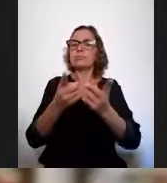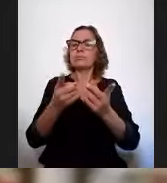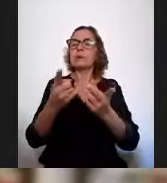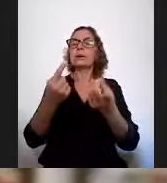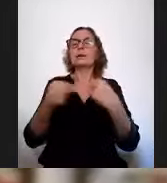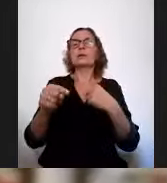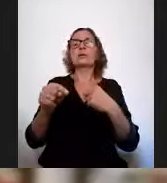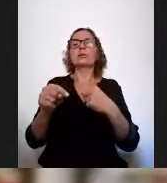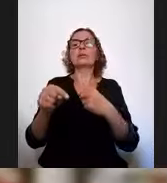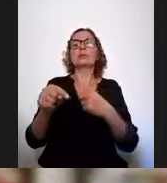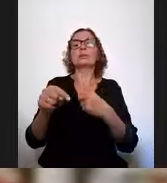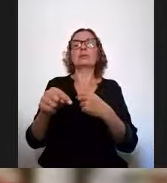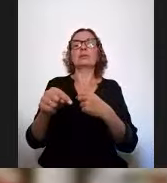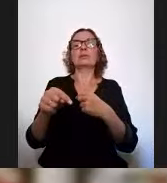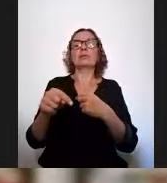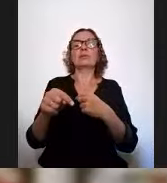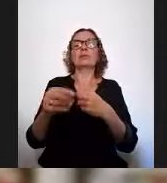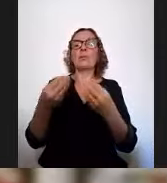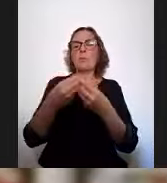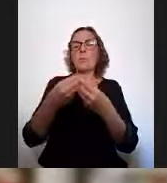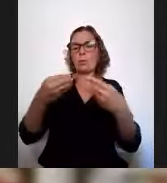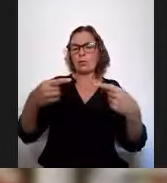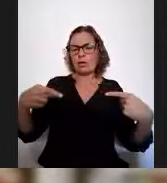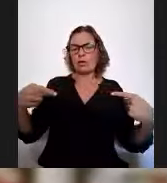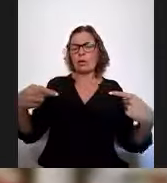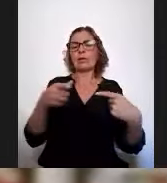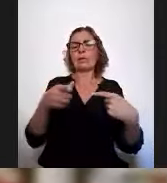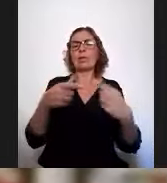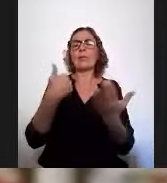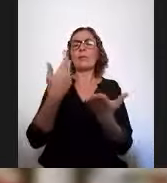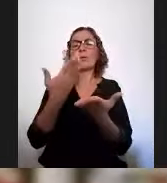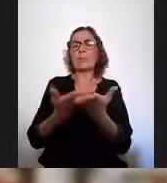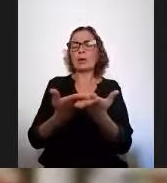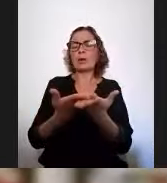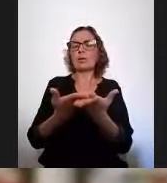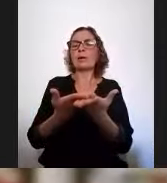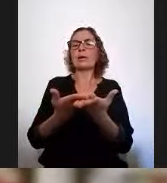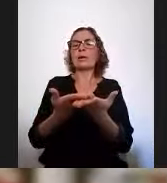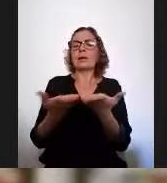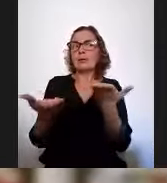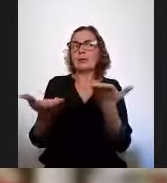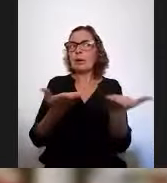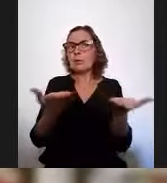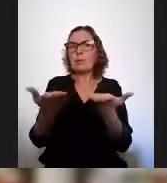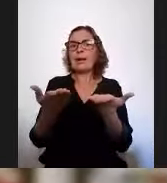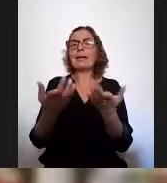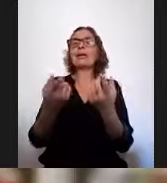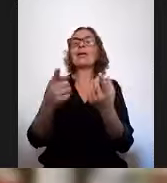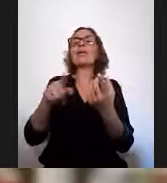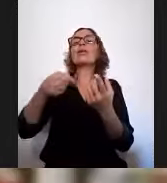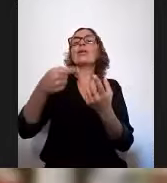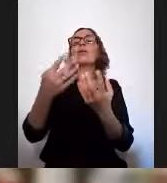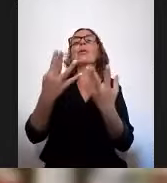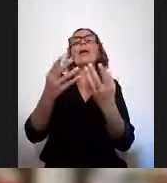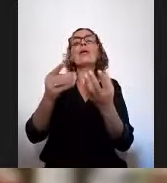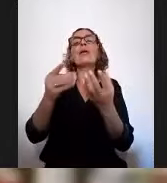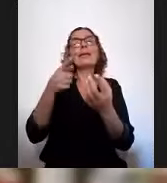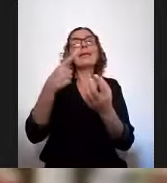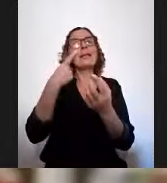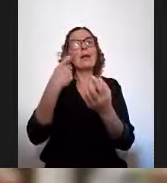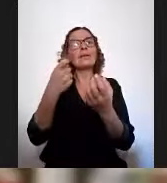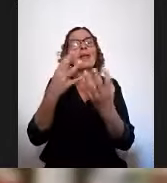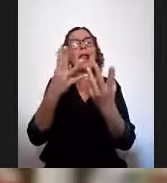Y muchas veces esa propuesta de valor es lo que marca después la estrategia de